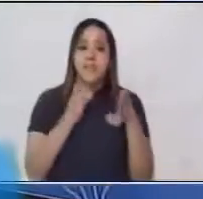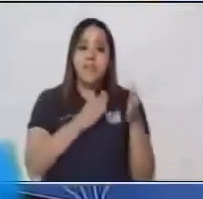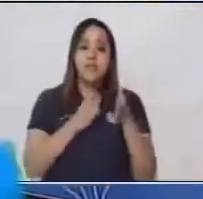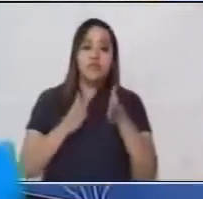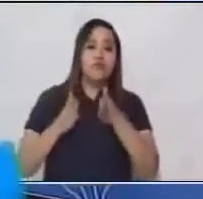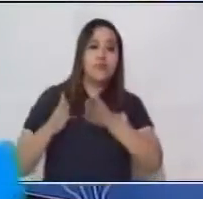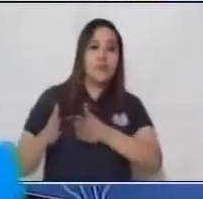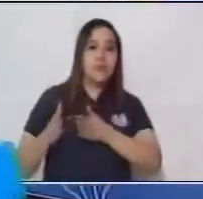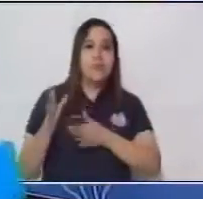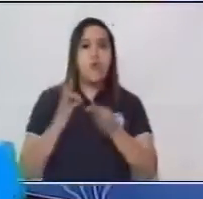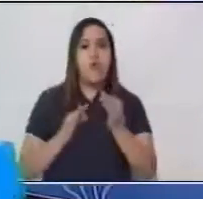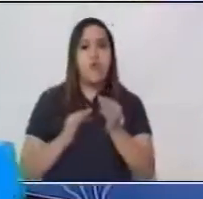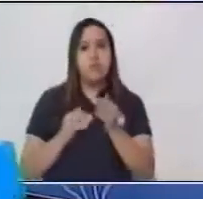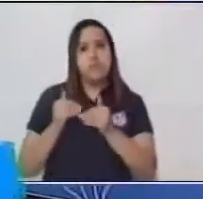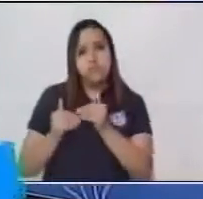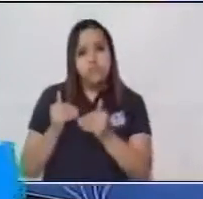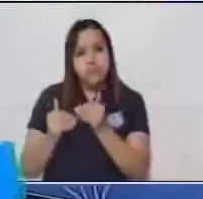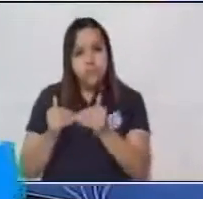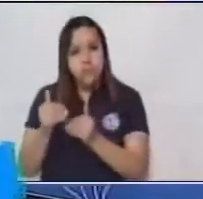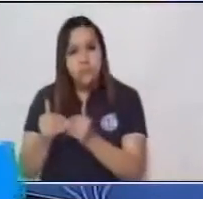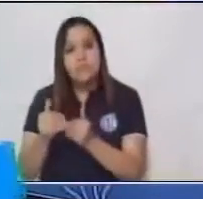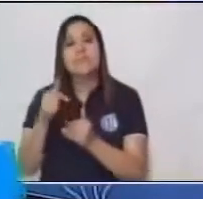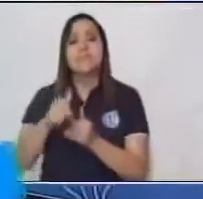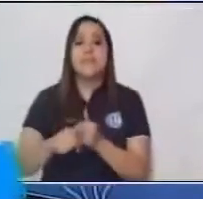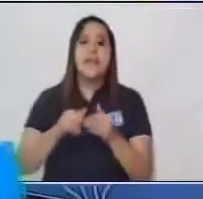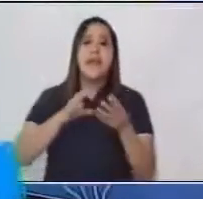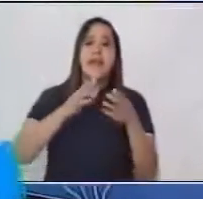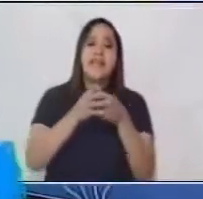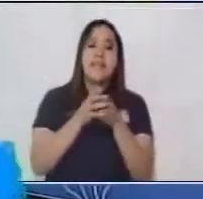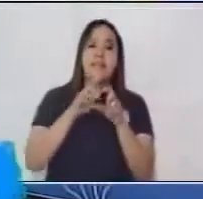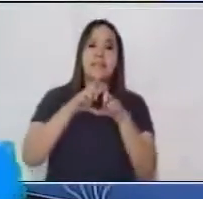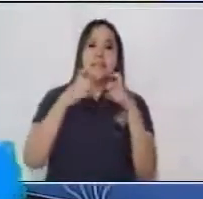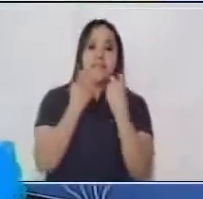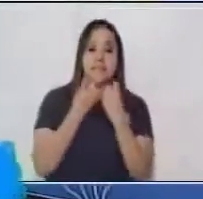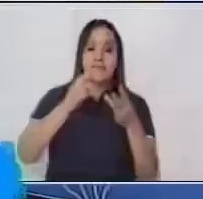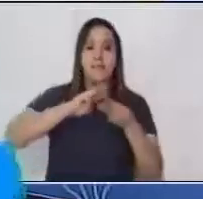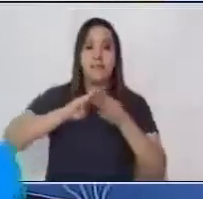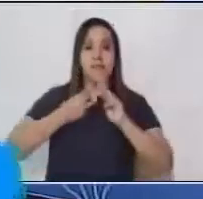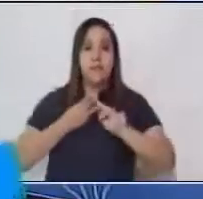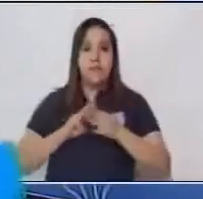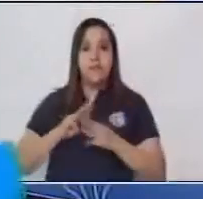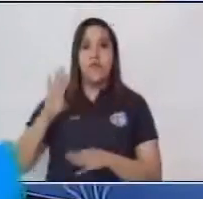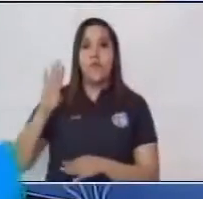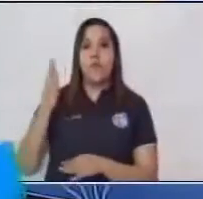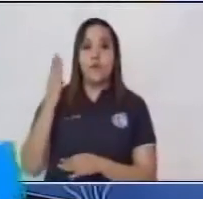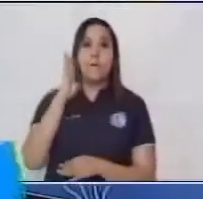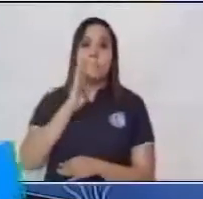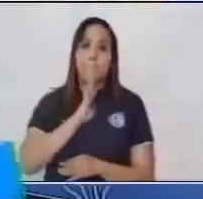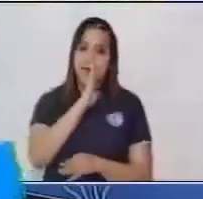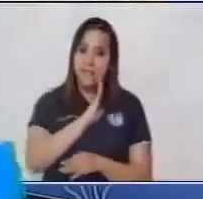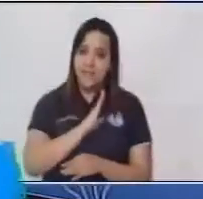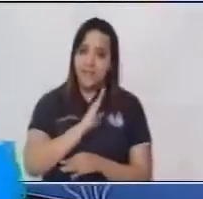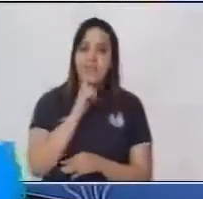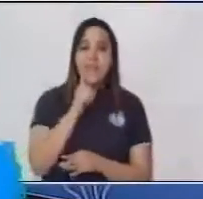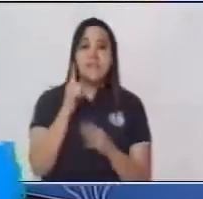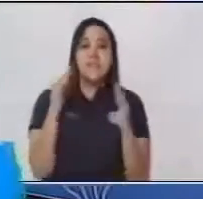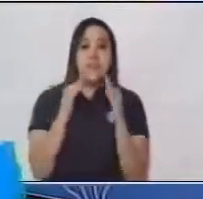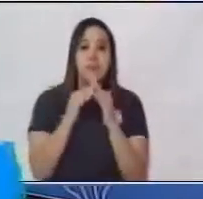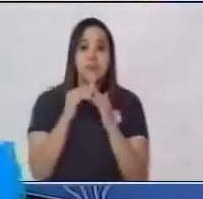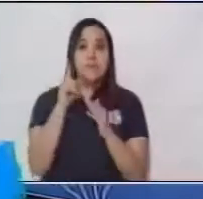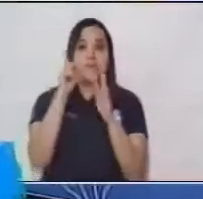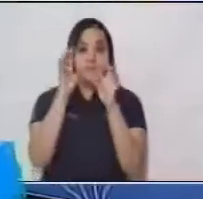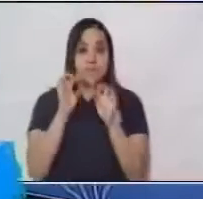sucesiones o progresiones del área de matemática para el grado de cuarto bachillerato. Si en casa de alguna persona